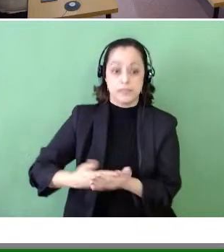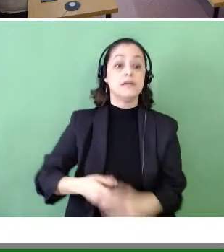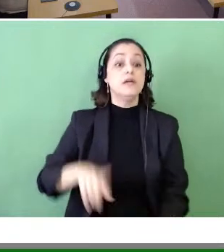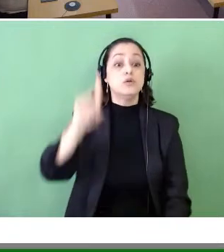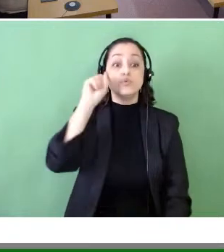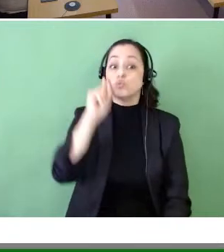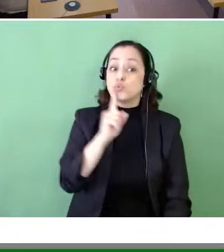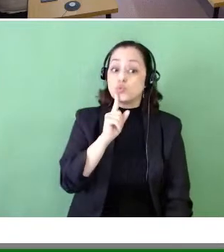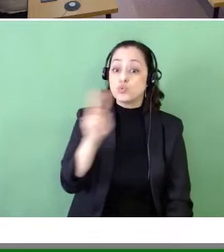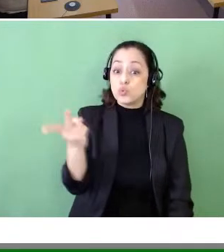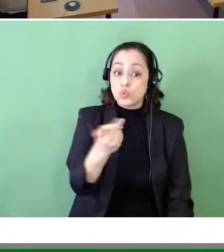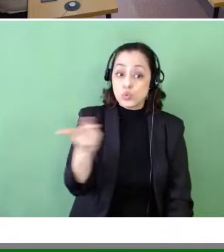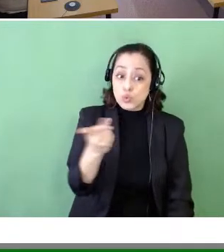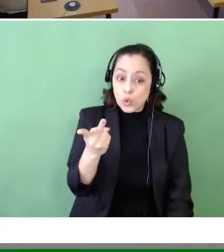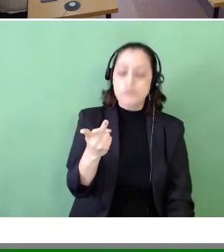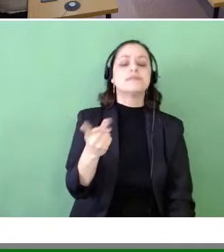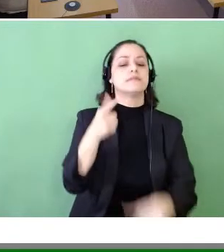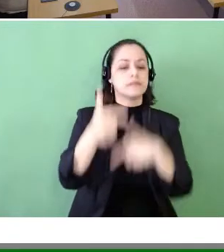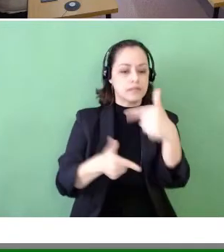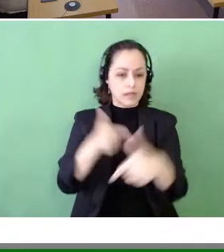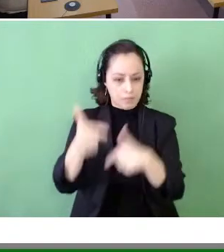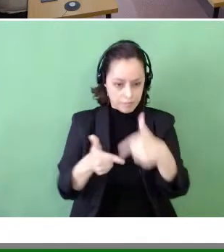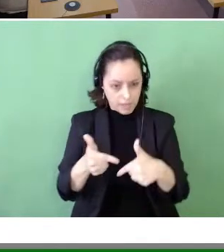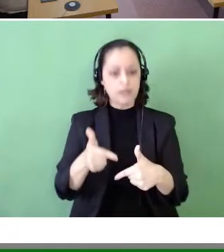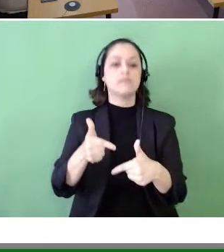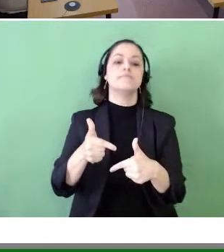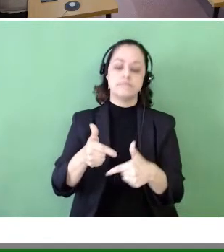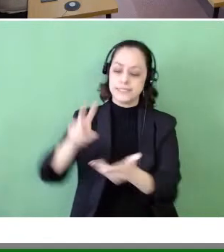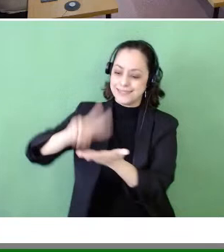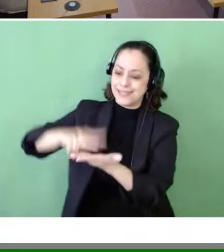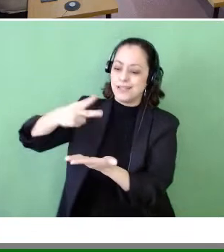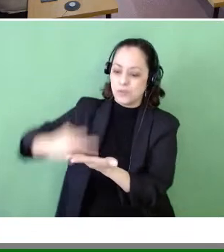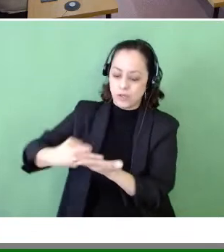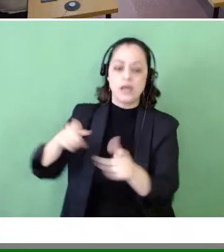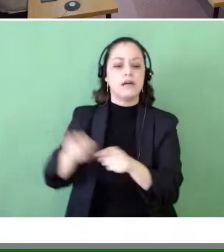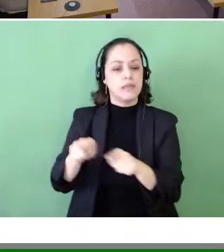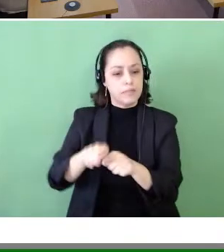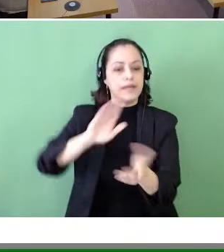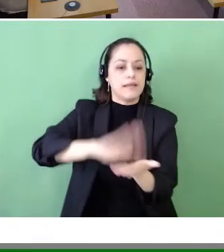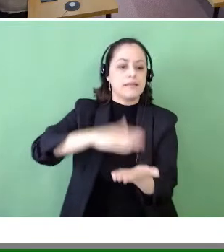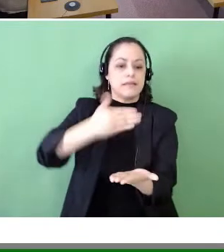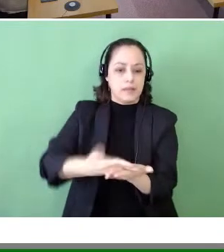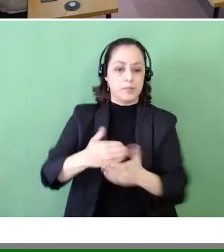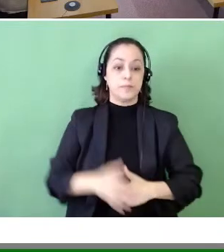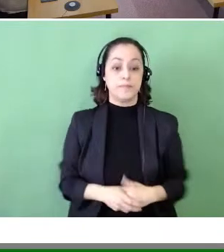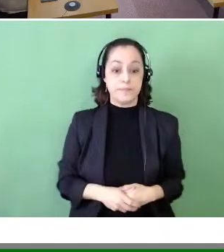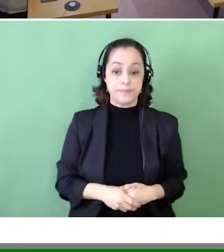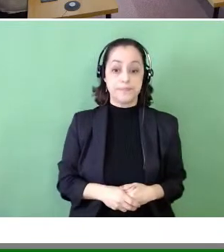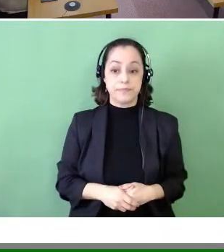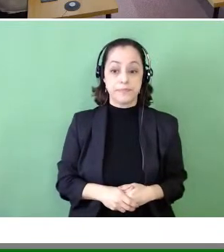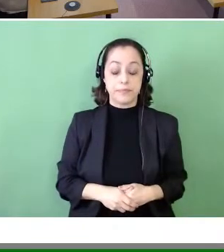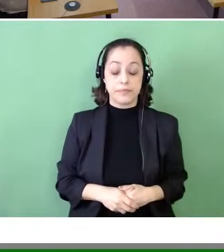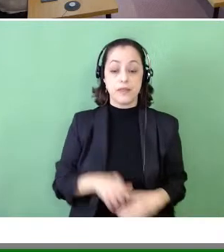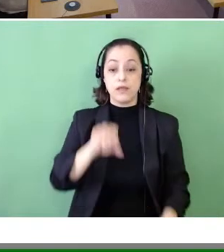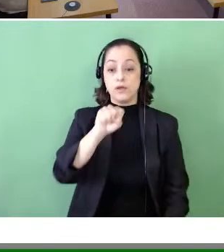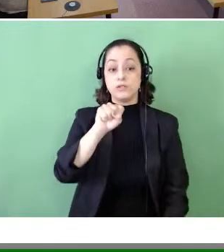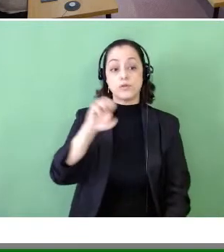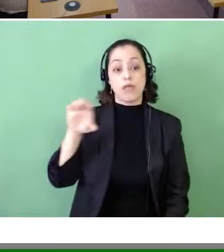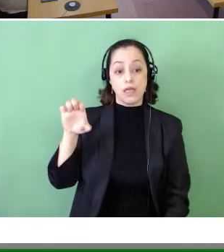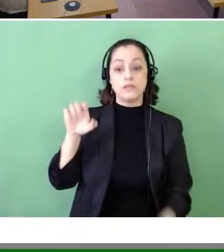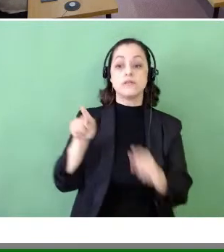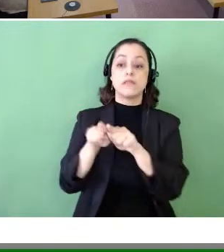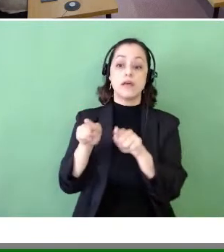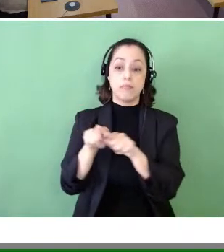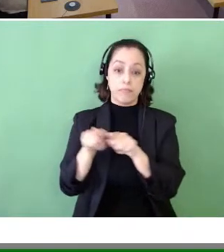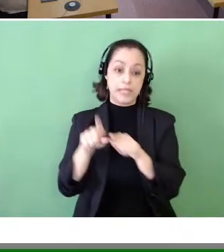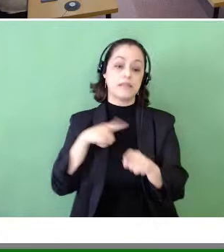con traductores e intérpretes, o sea, trabajan con las dos actividades. En Sureste también tenemos